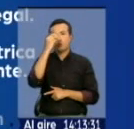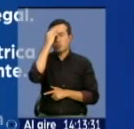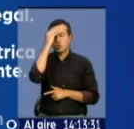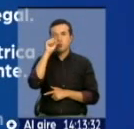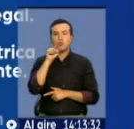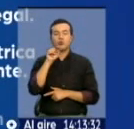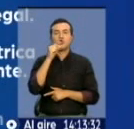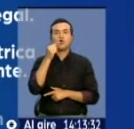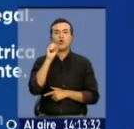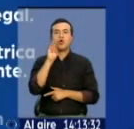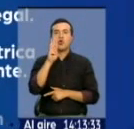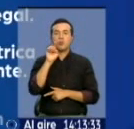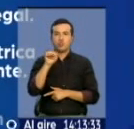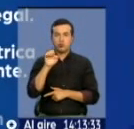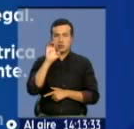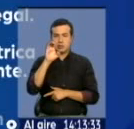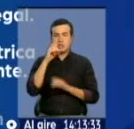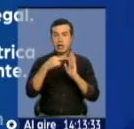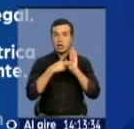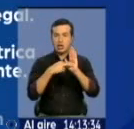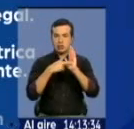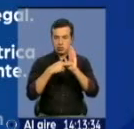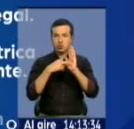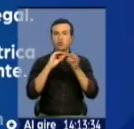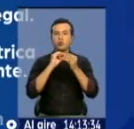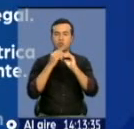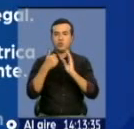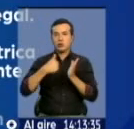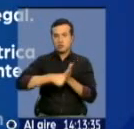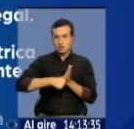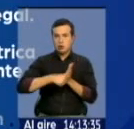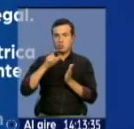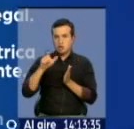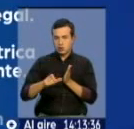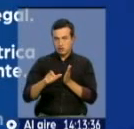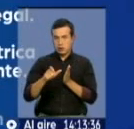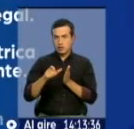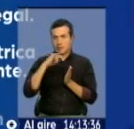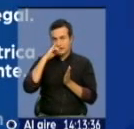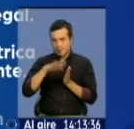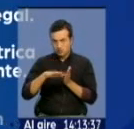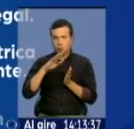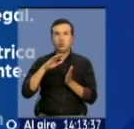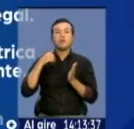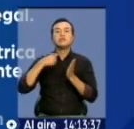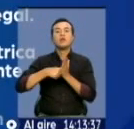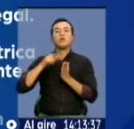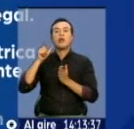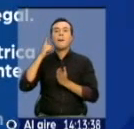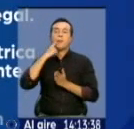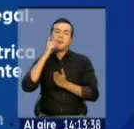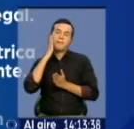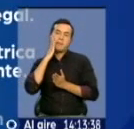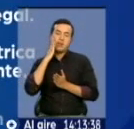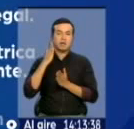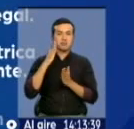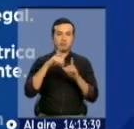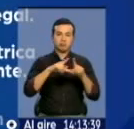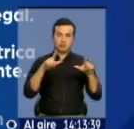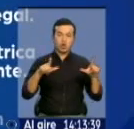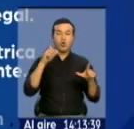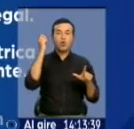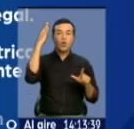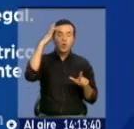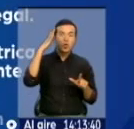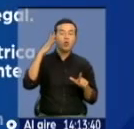juntos.educación.gob.es con los siguientes requisitos: número de cédula del aspirante, cédula del representante legal, planilla de energía eléctrica